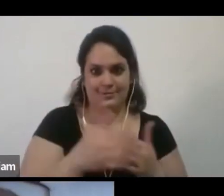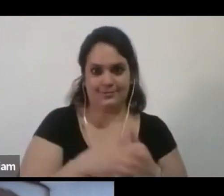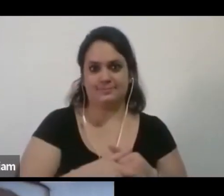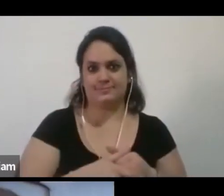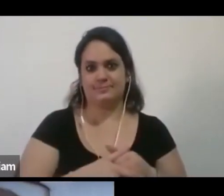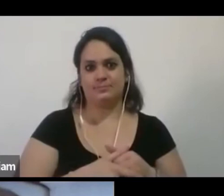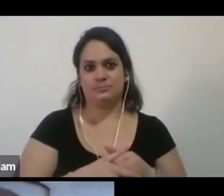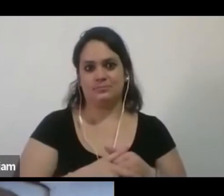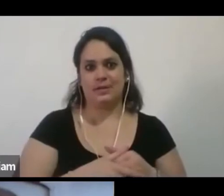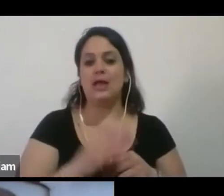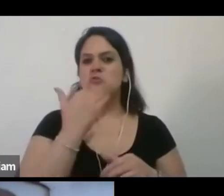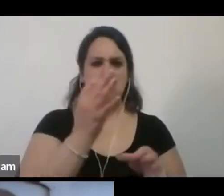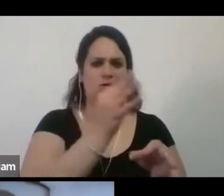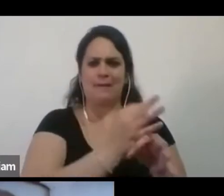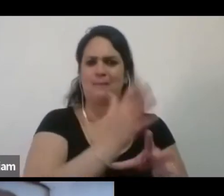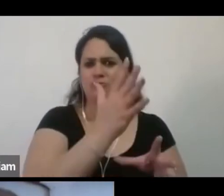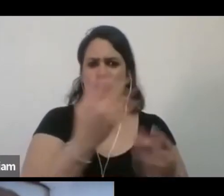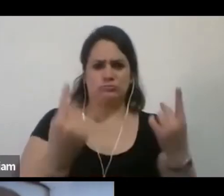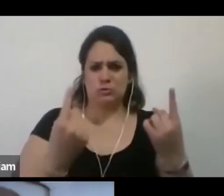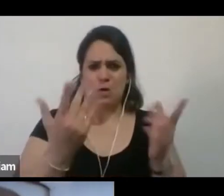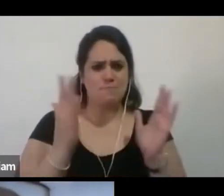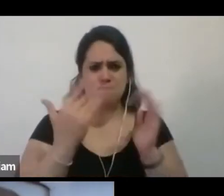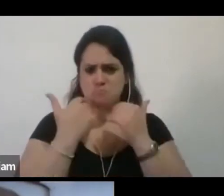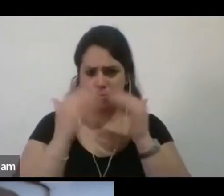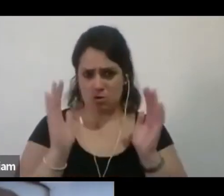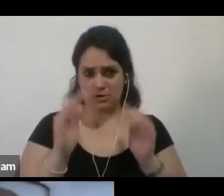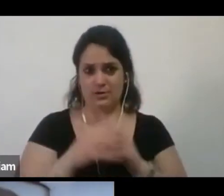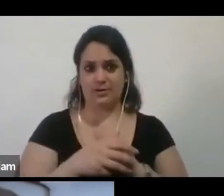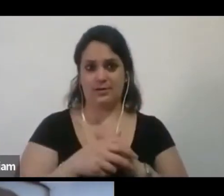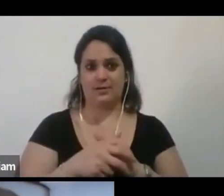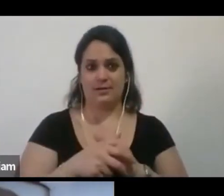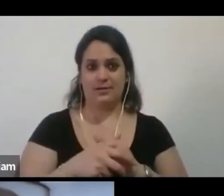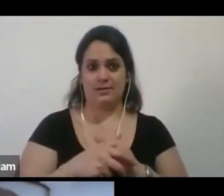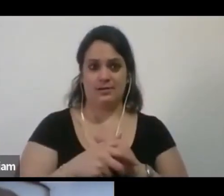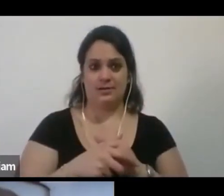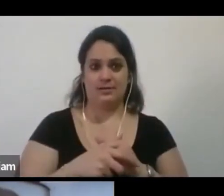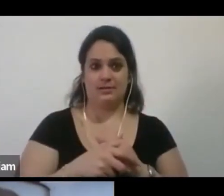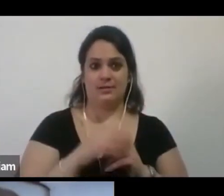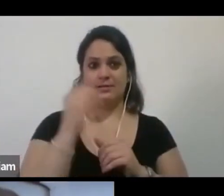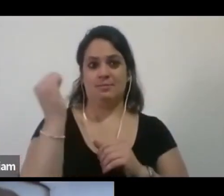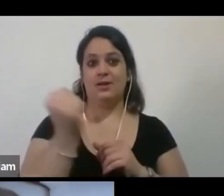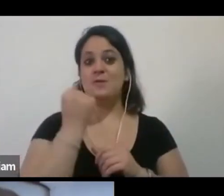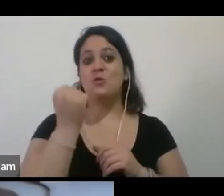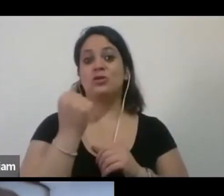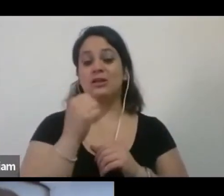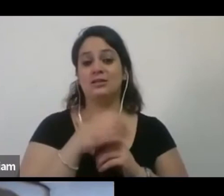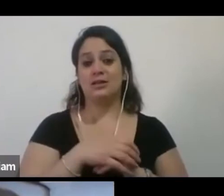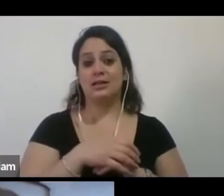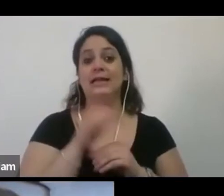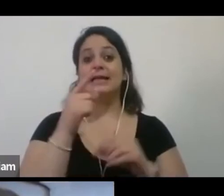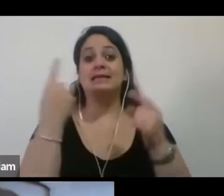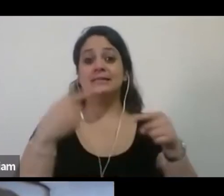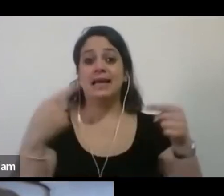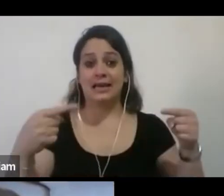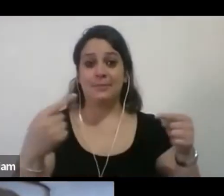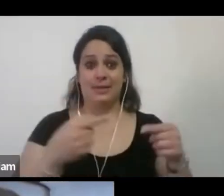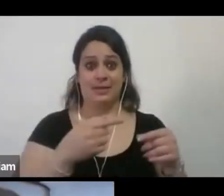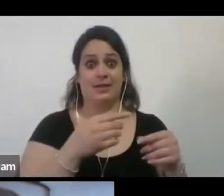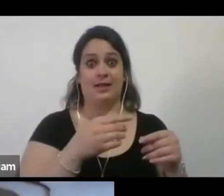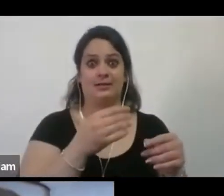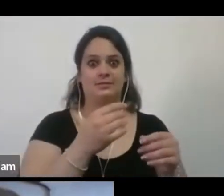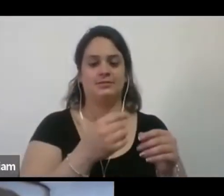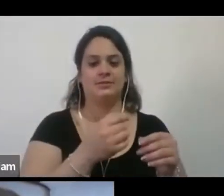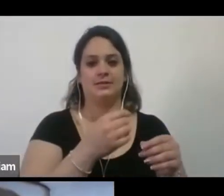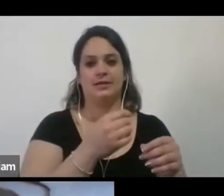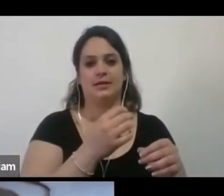Sea la profesión que sea. Pero es sumamente importante que esas herramientas